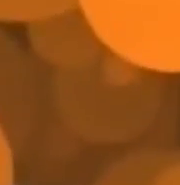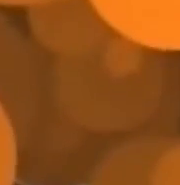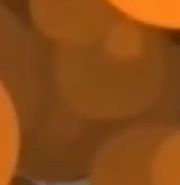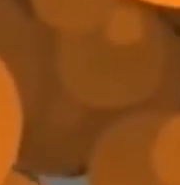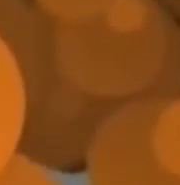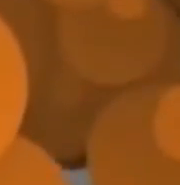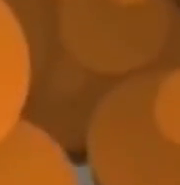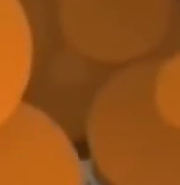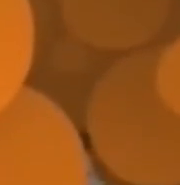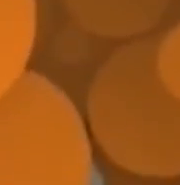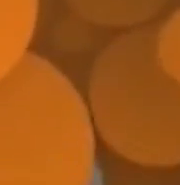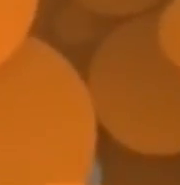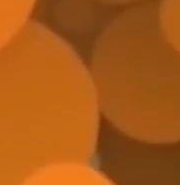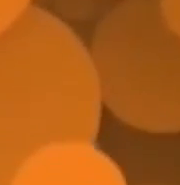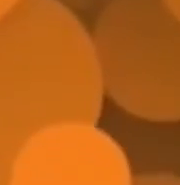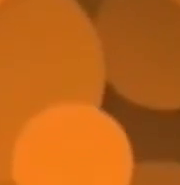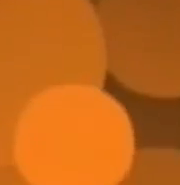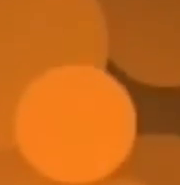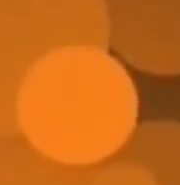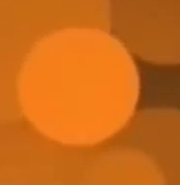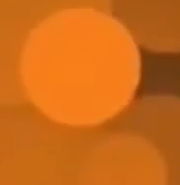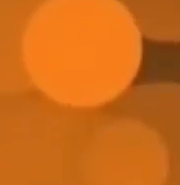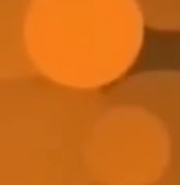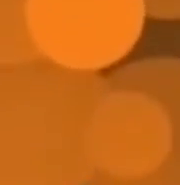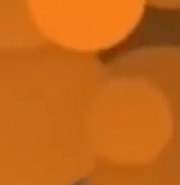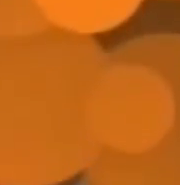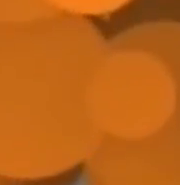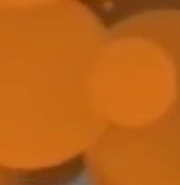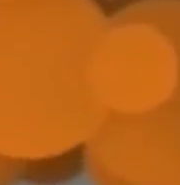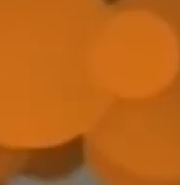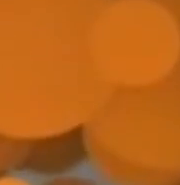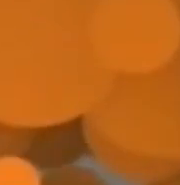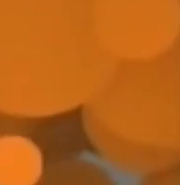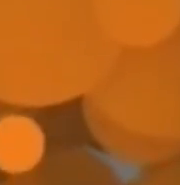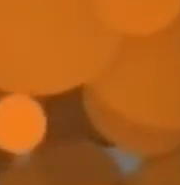Telecaribe, 30 años de historias.